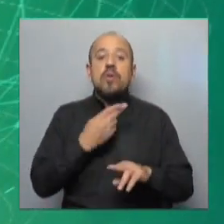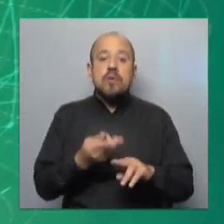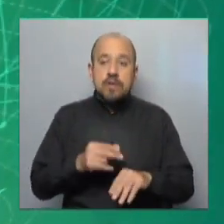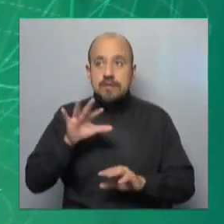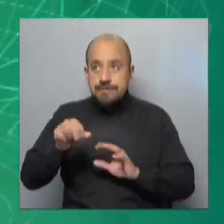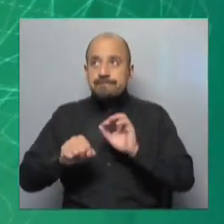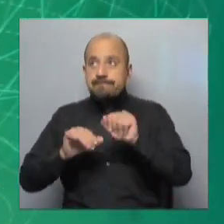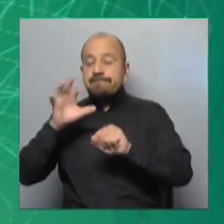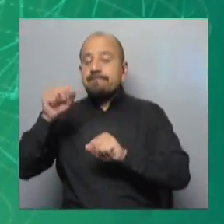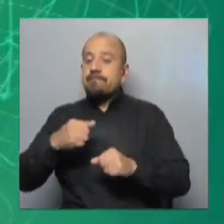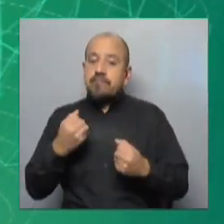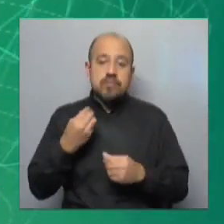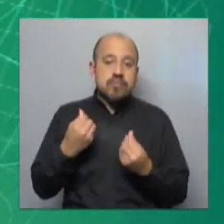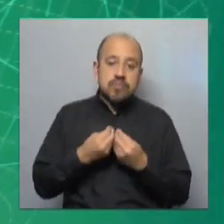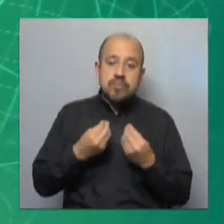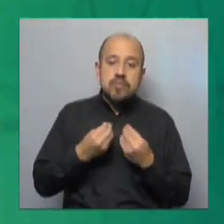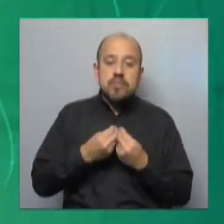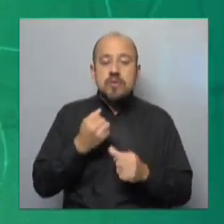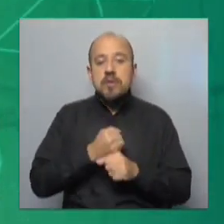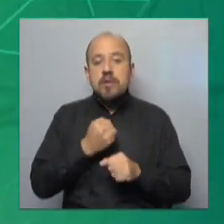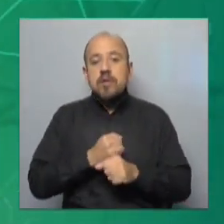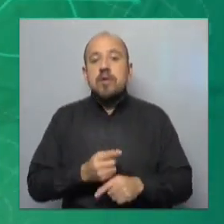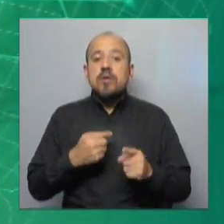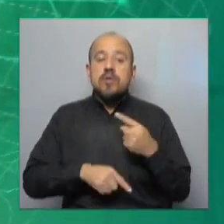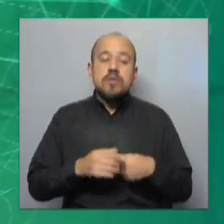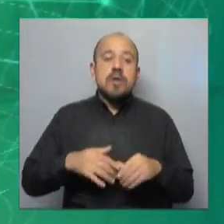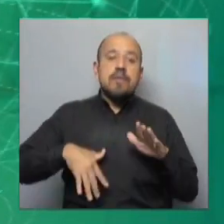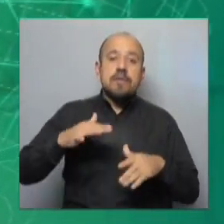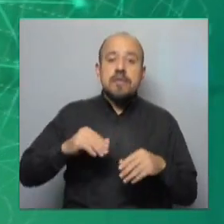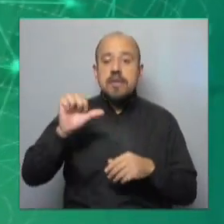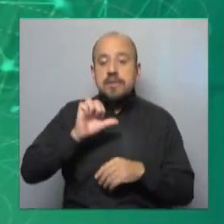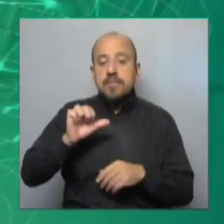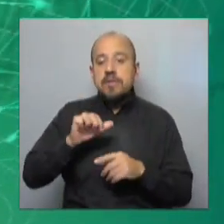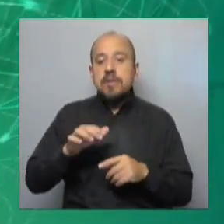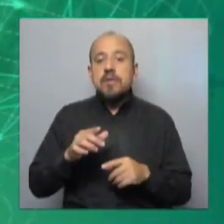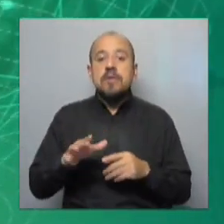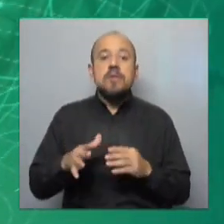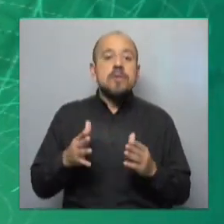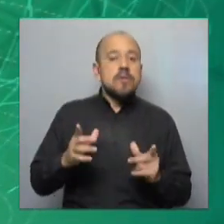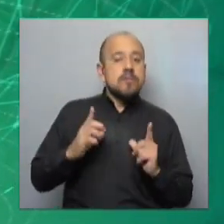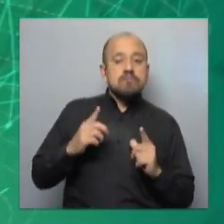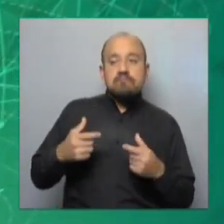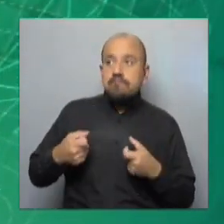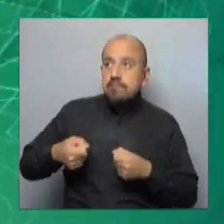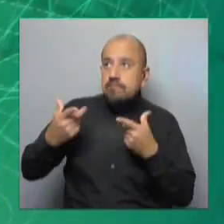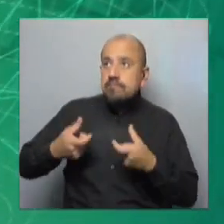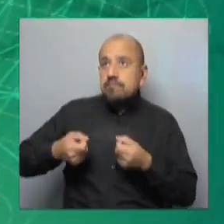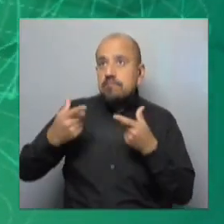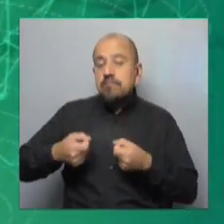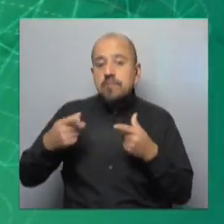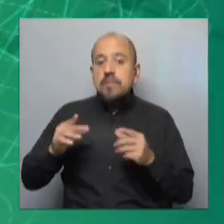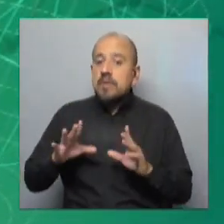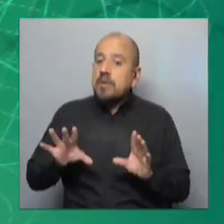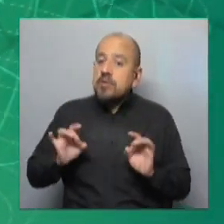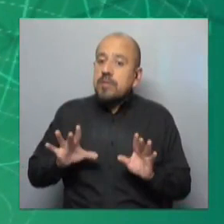mucho mucho mucho trabajo entonces muchas veces las empresas están exportando para